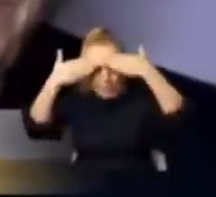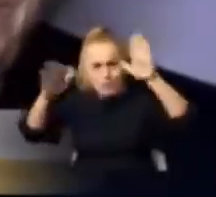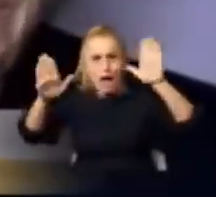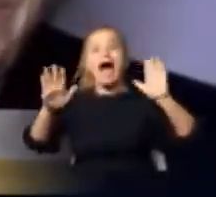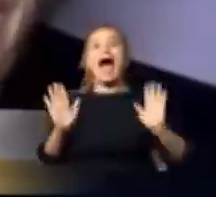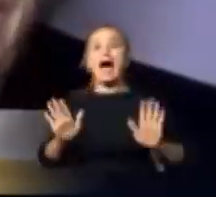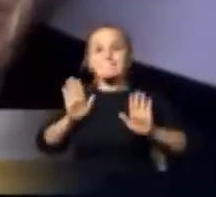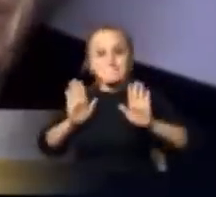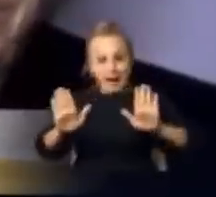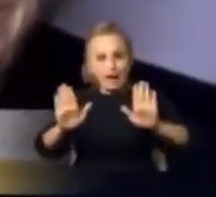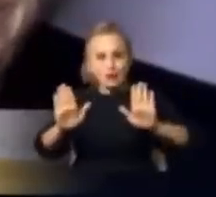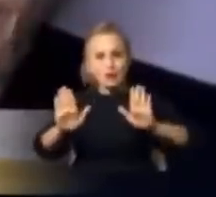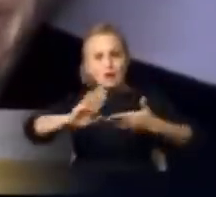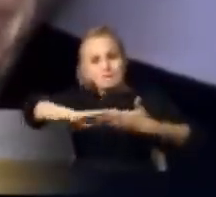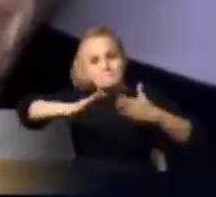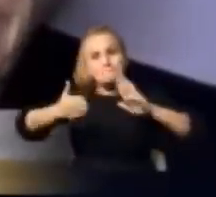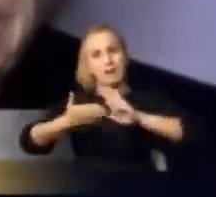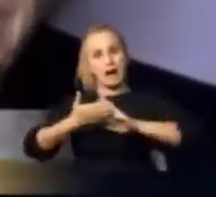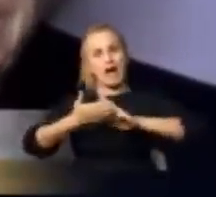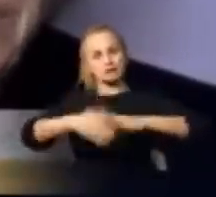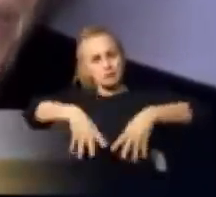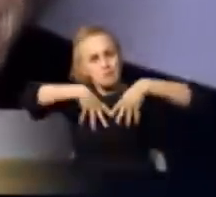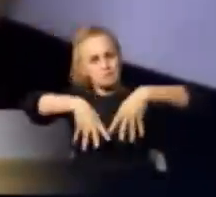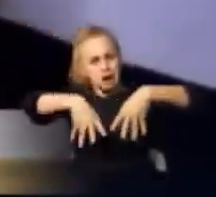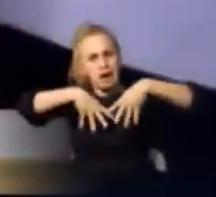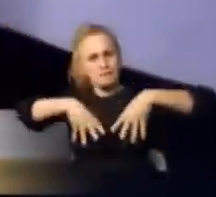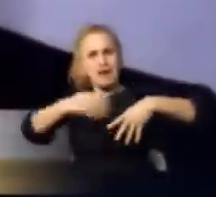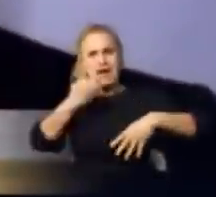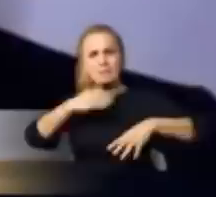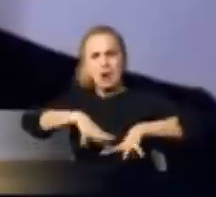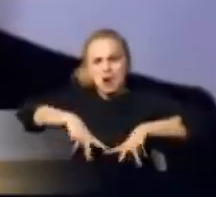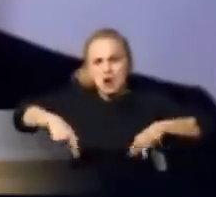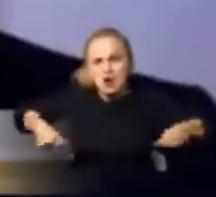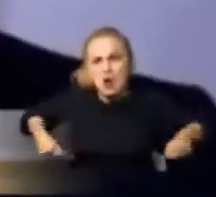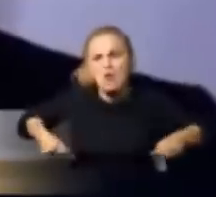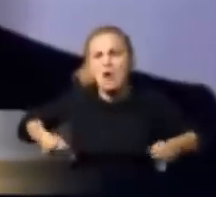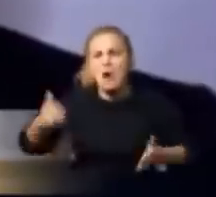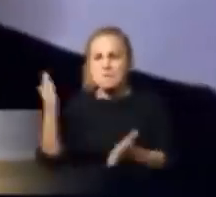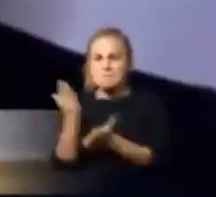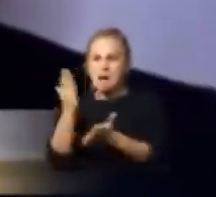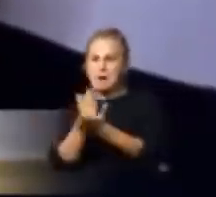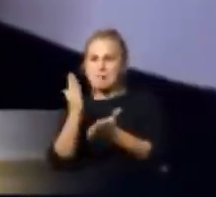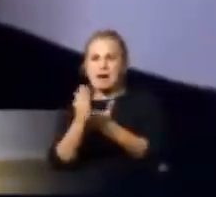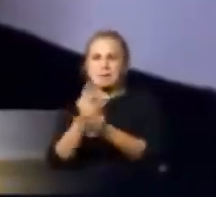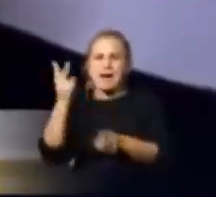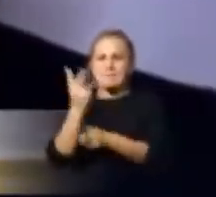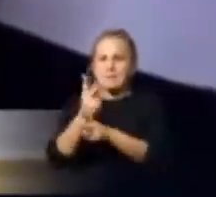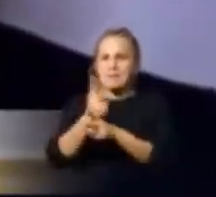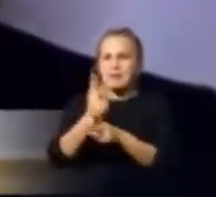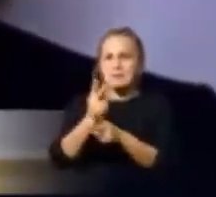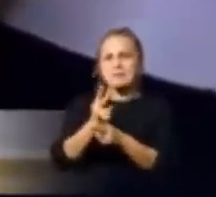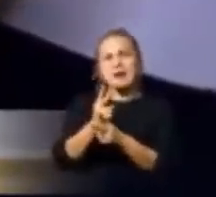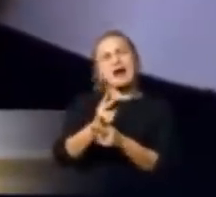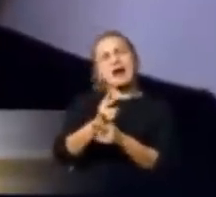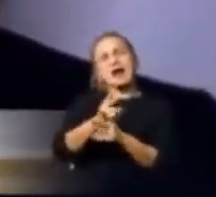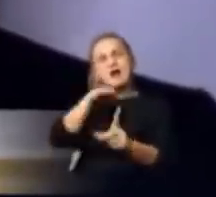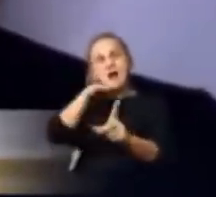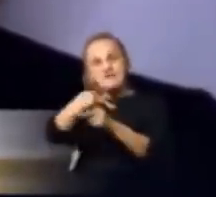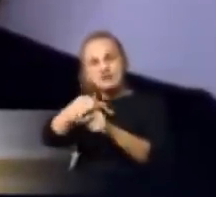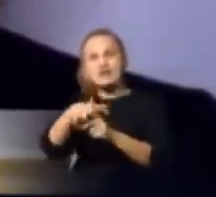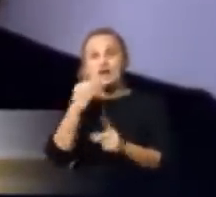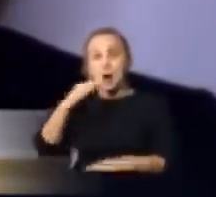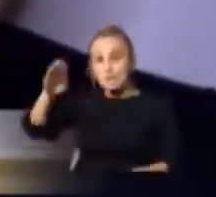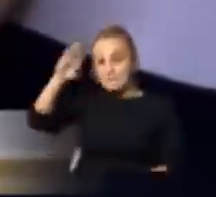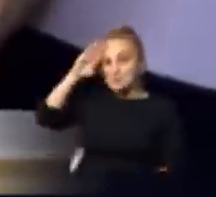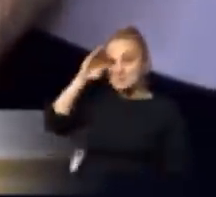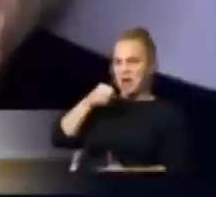de un paro civilizado, sin violencia, sin destruir propiedad pública ni privada, sin agredir a servidores públicos, incluidos